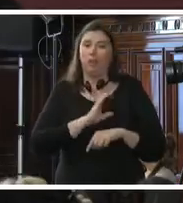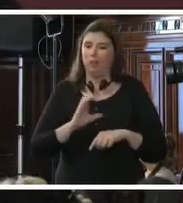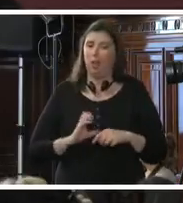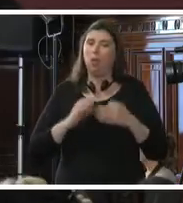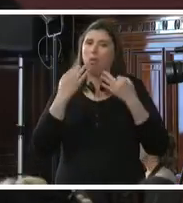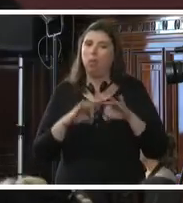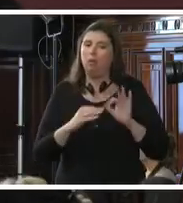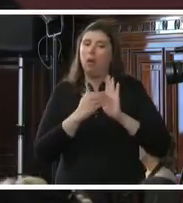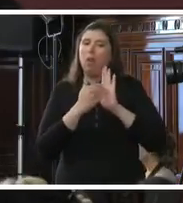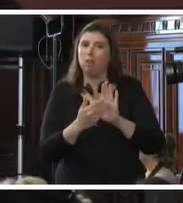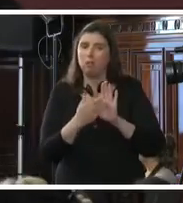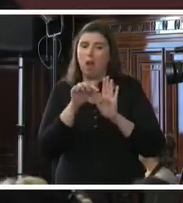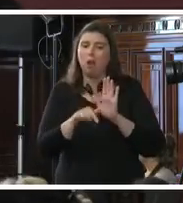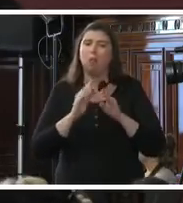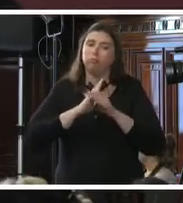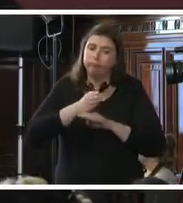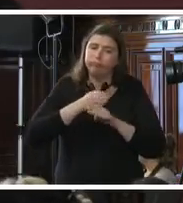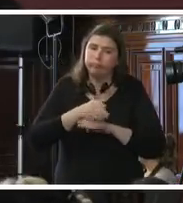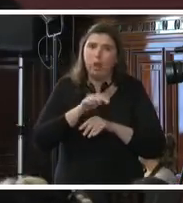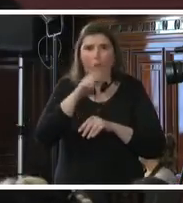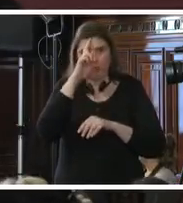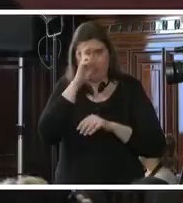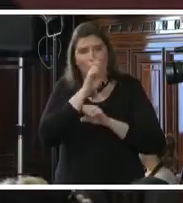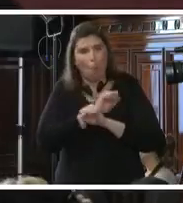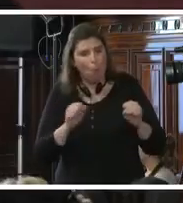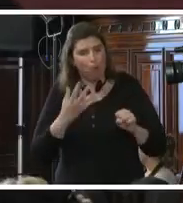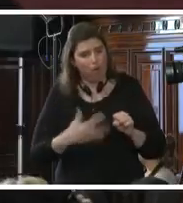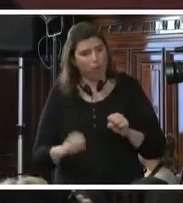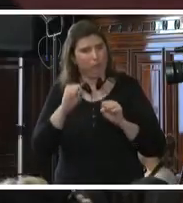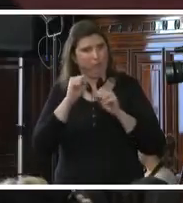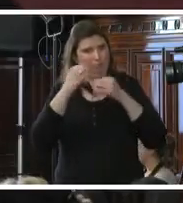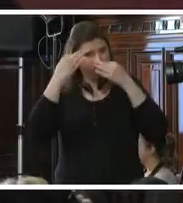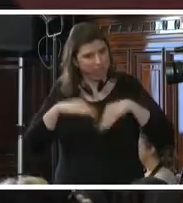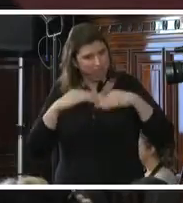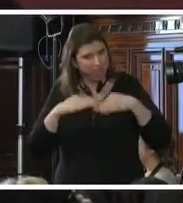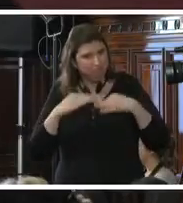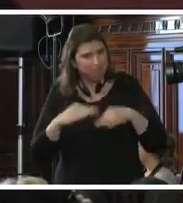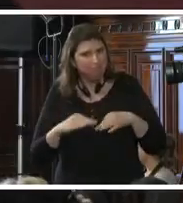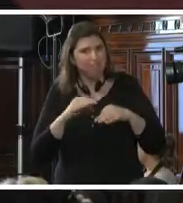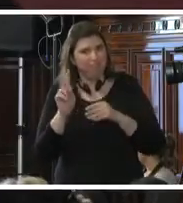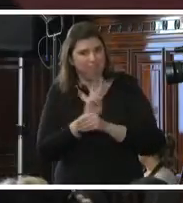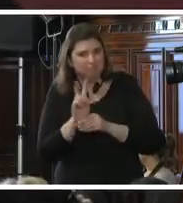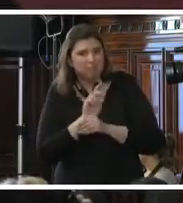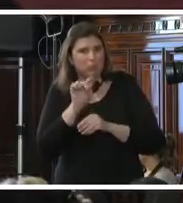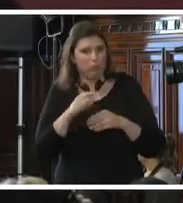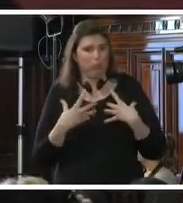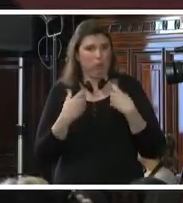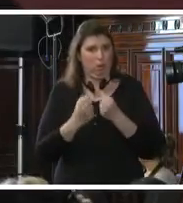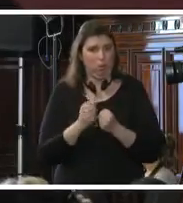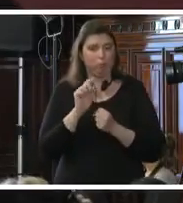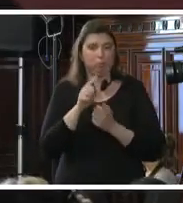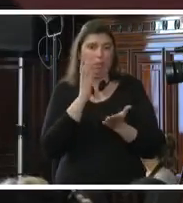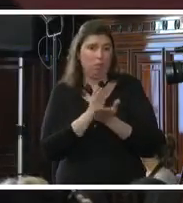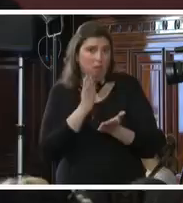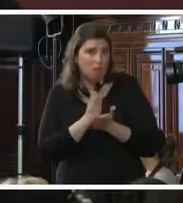el acceso a la interrupción del embarazo como parte de las medidas necesarias para garantizar el acceso de las niñas a sus derechos a la